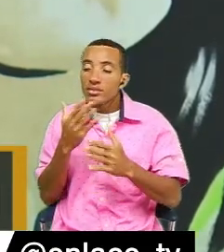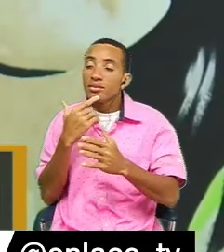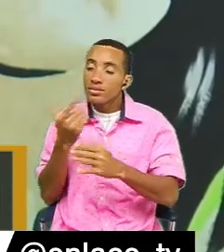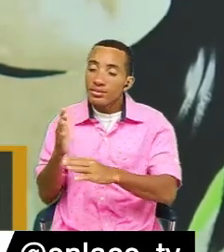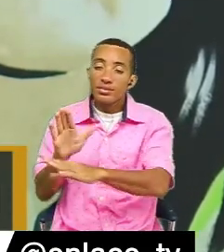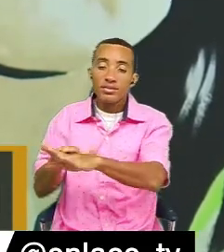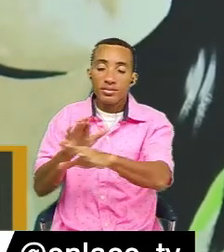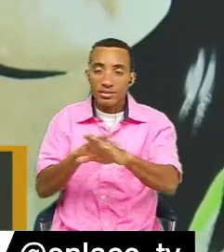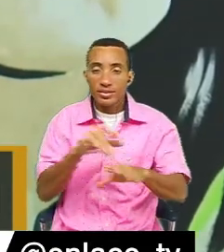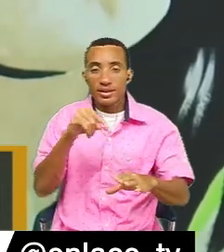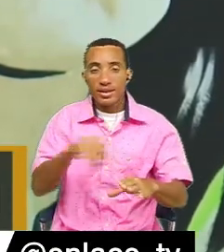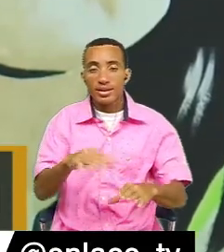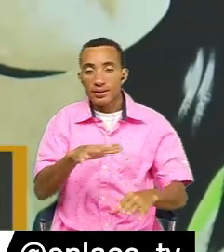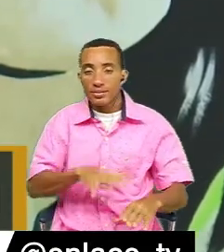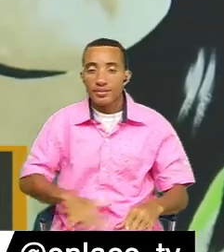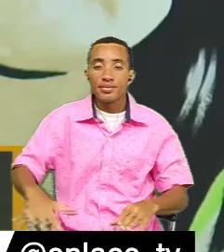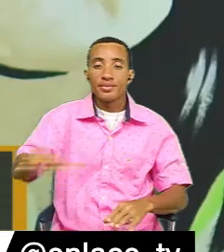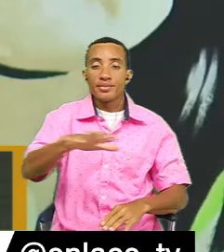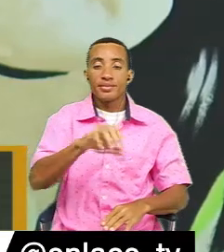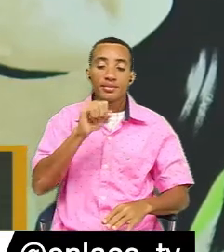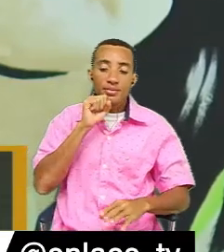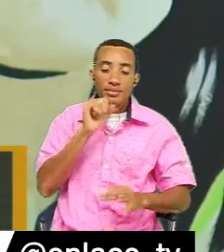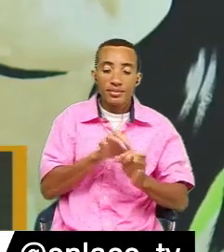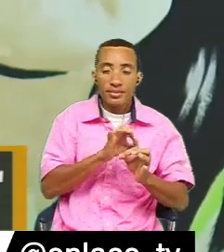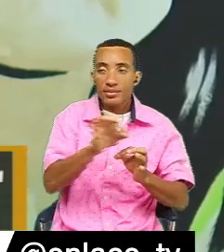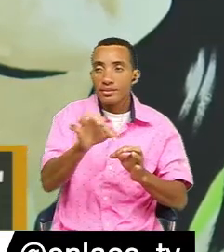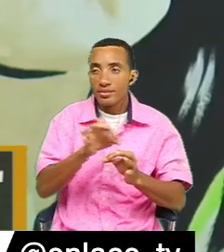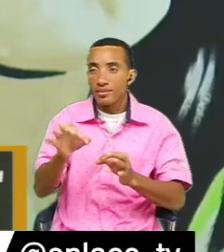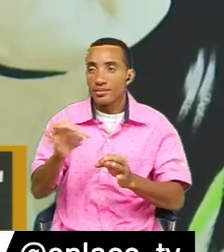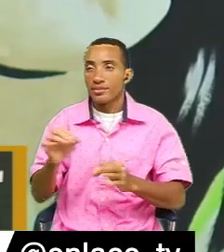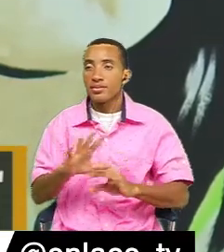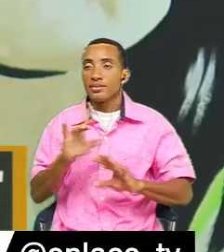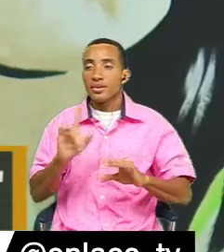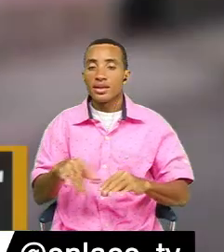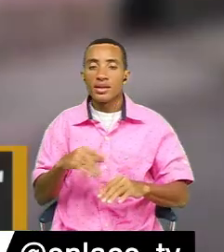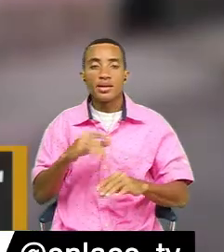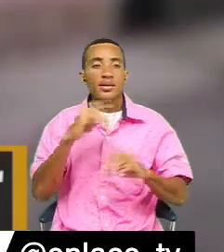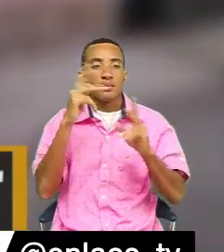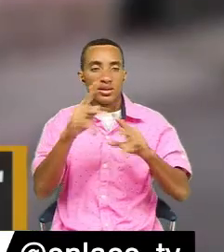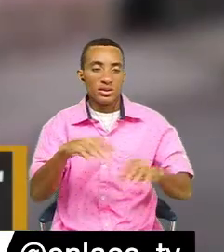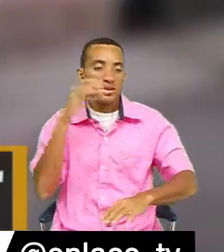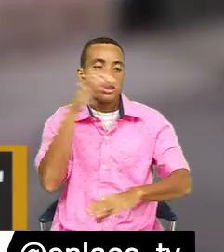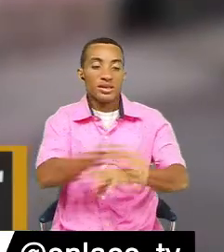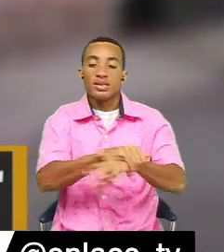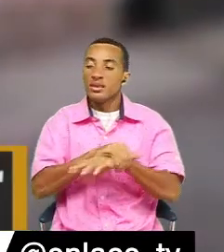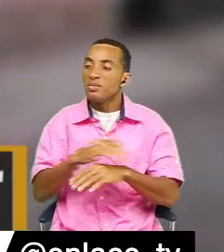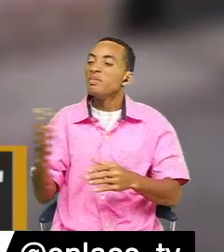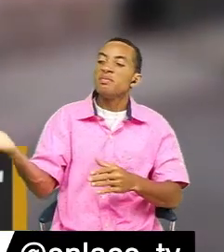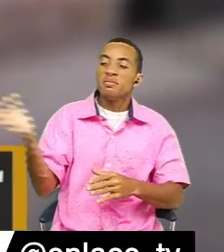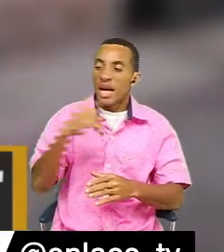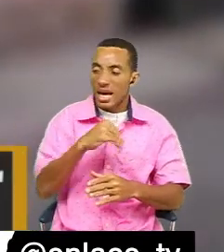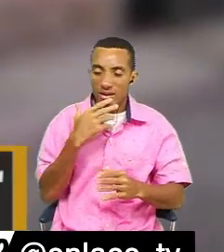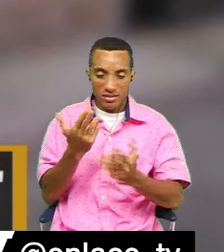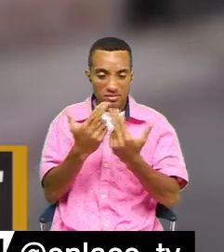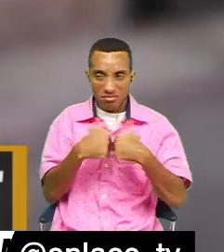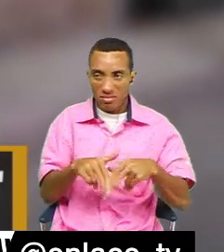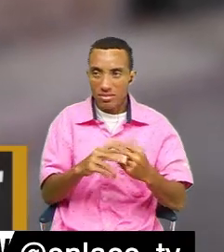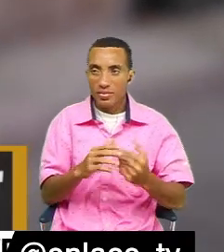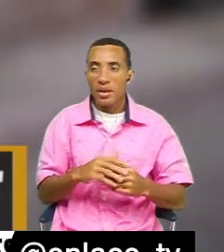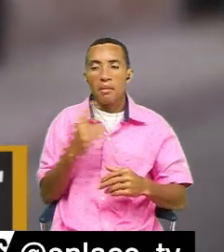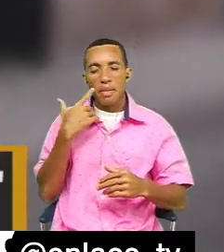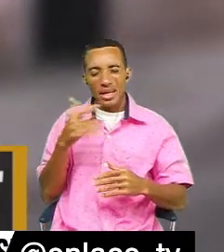Barranca Bermeja, la región de Magdalena Medio se está dando el fenómeno de la trata de personas. Según se conoció, la joven huyó de la casa de su padre,